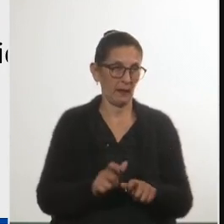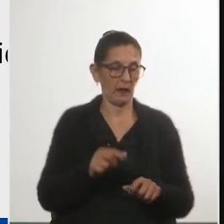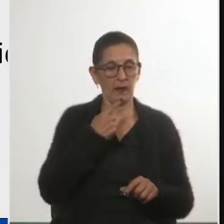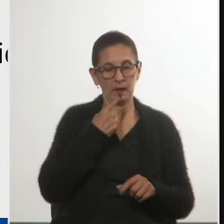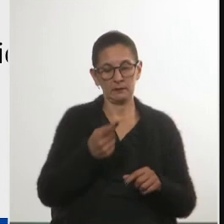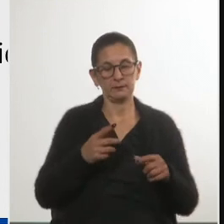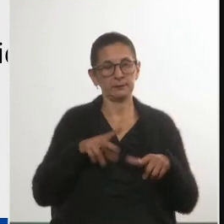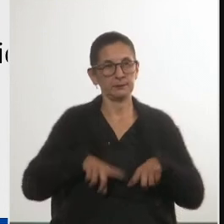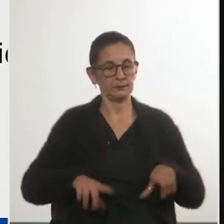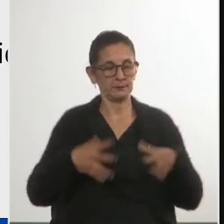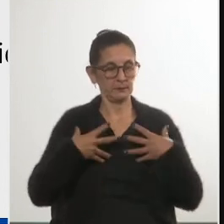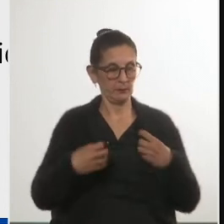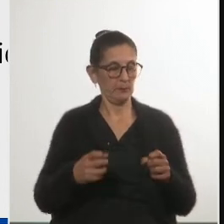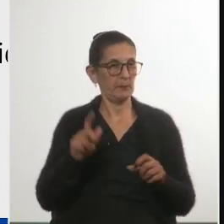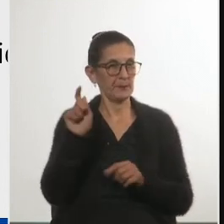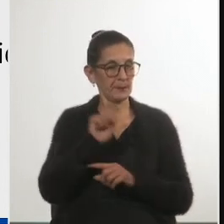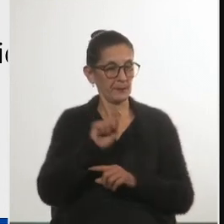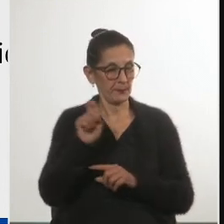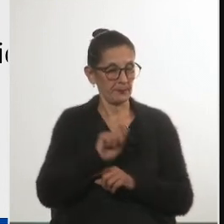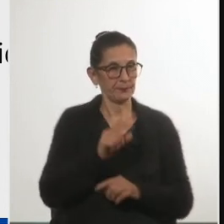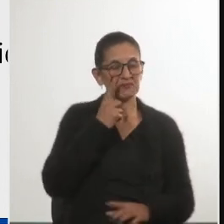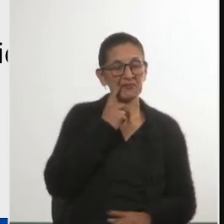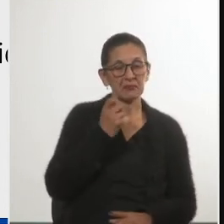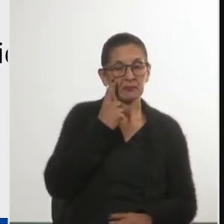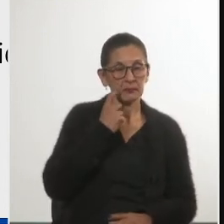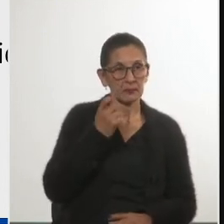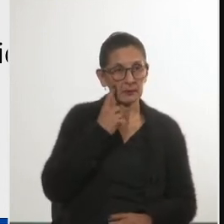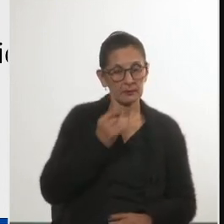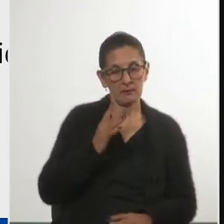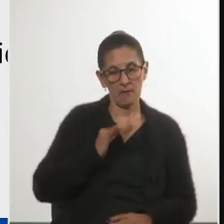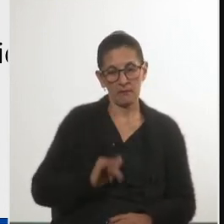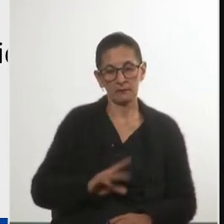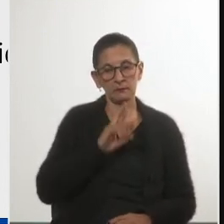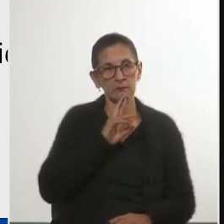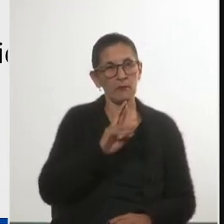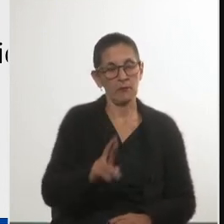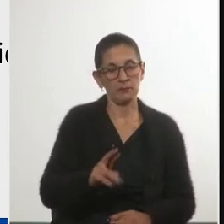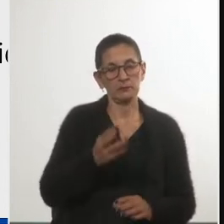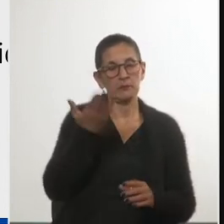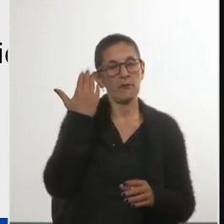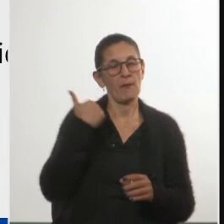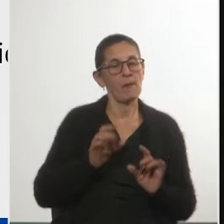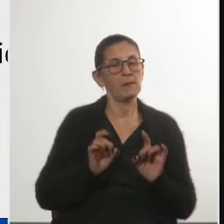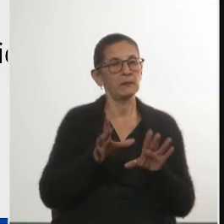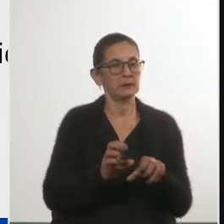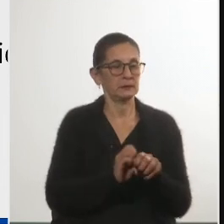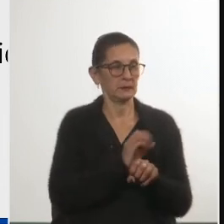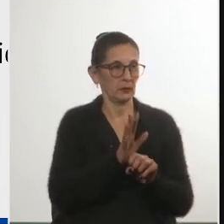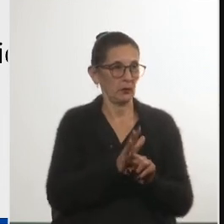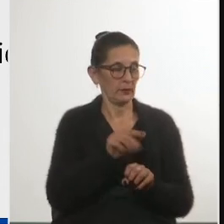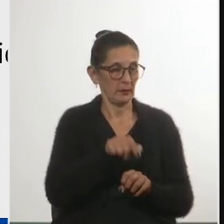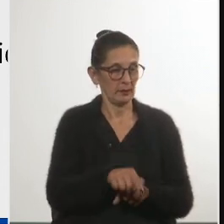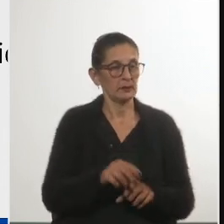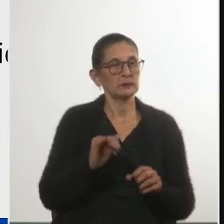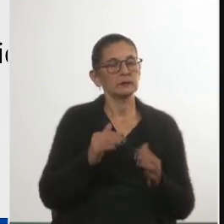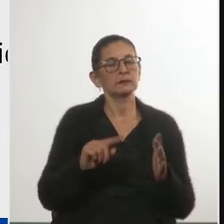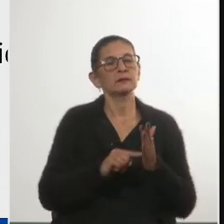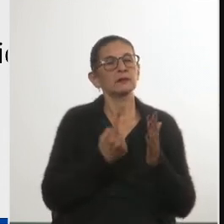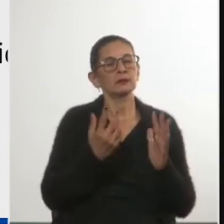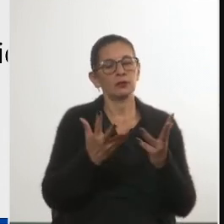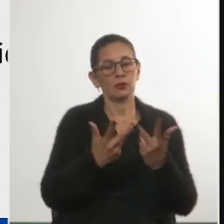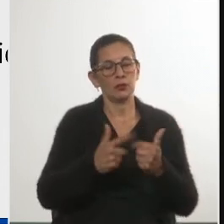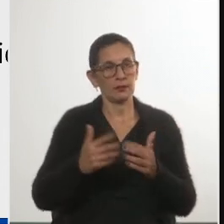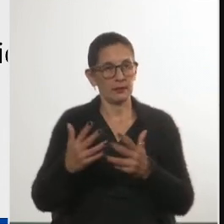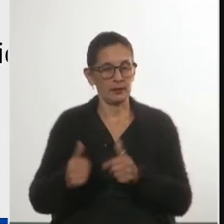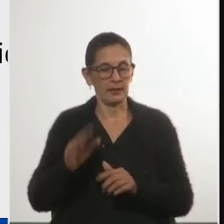Ministerio de Salud Pública recomiendan, de acuerdo con la experiencia a la respuesta de la pandemia COVID, trabajar con el SECOED, los Centros Coordinadores de